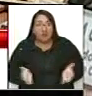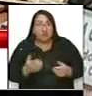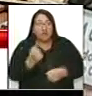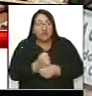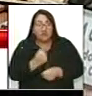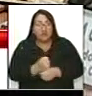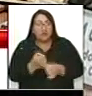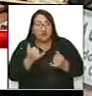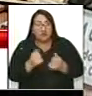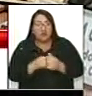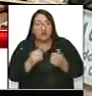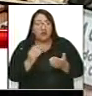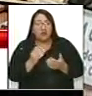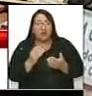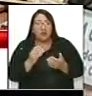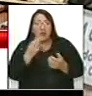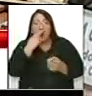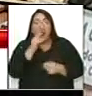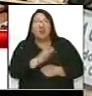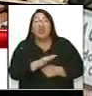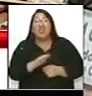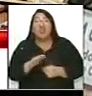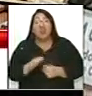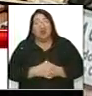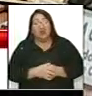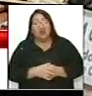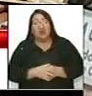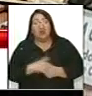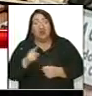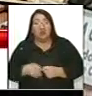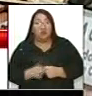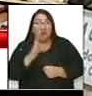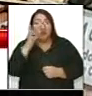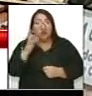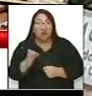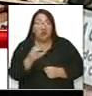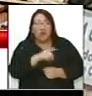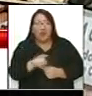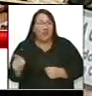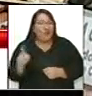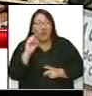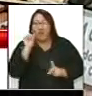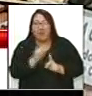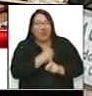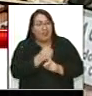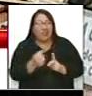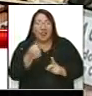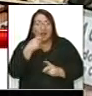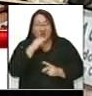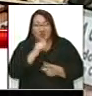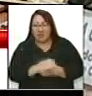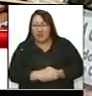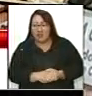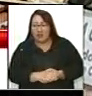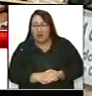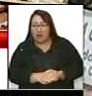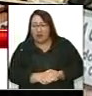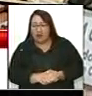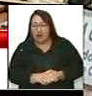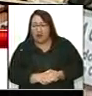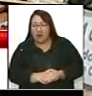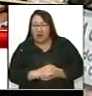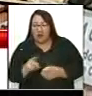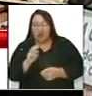hoy en día en el colegio con los niños para que a un futuro ellos no maltraten a la mujer, que no haya